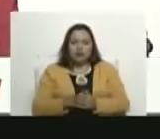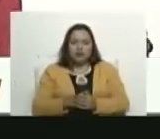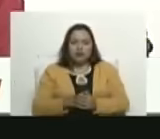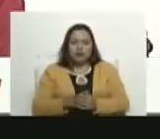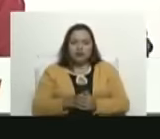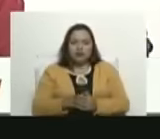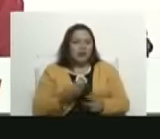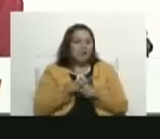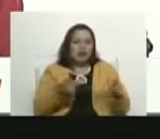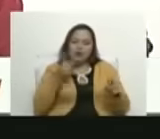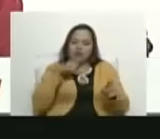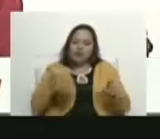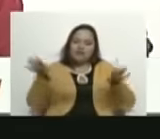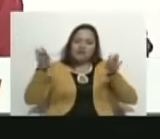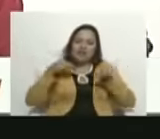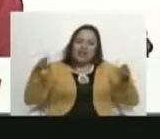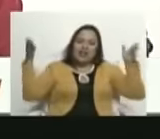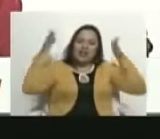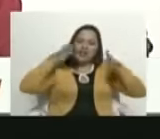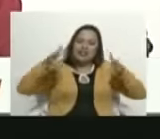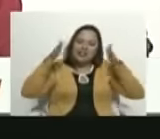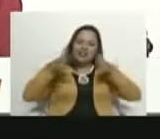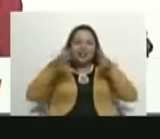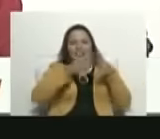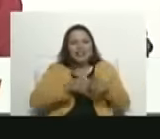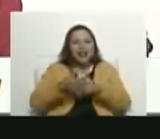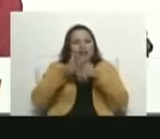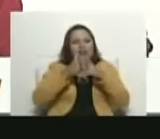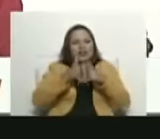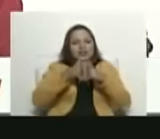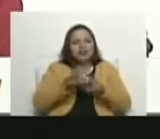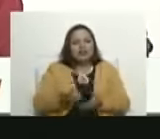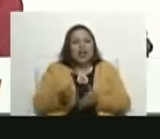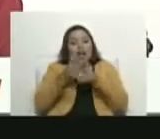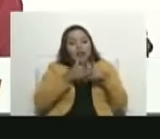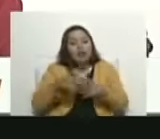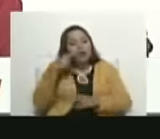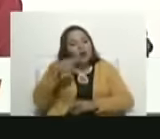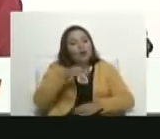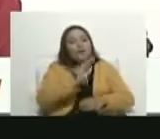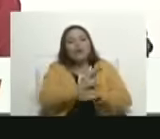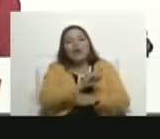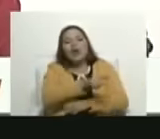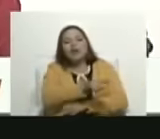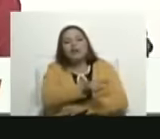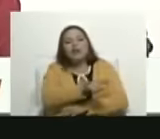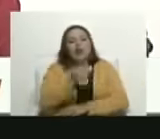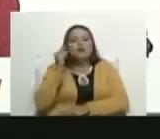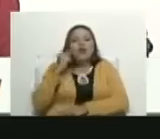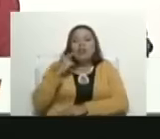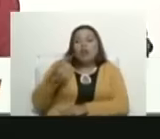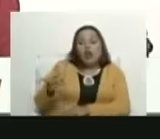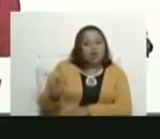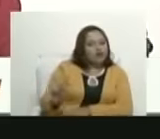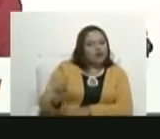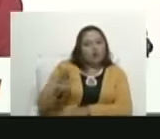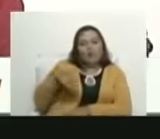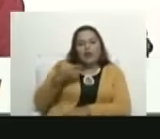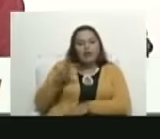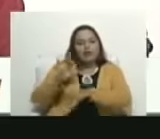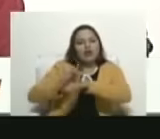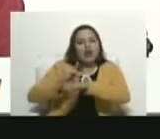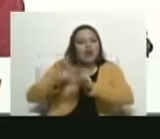pero no tenían la instrucción. Los gringos le dieron cuidado. Y la señora por allá dijo, no, ese tema no se puede tocar